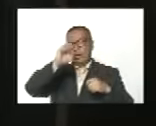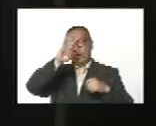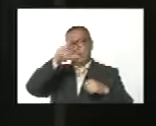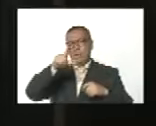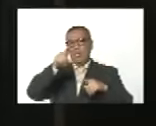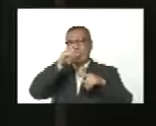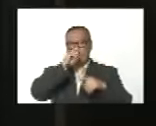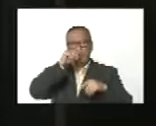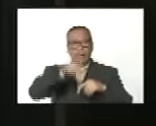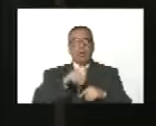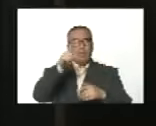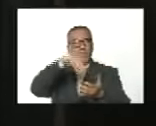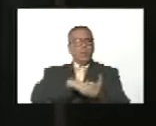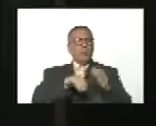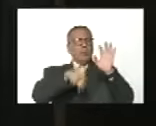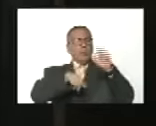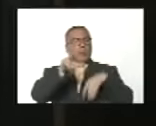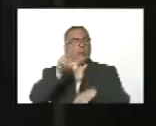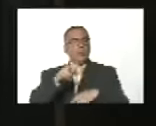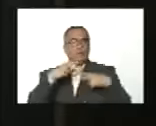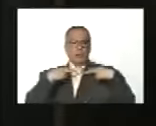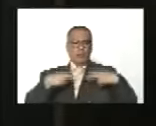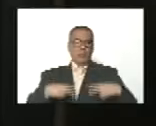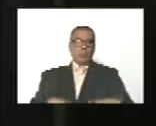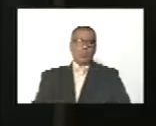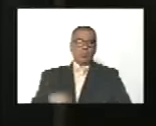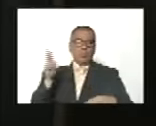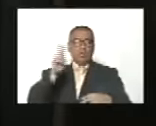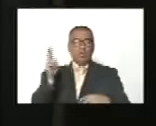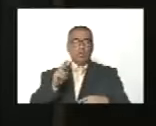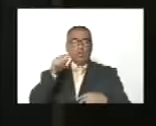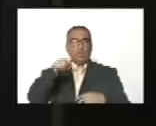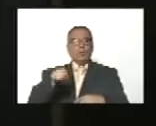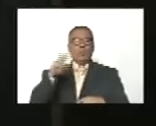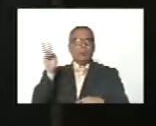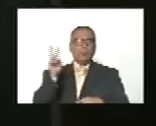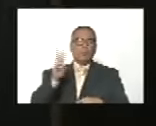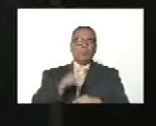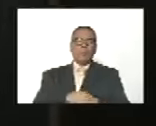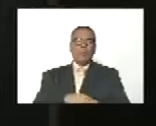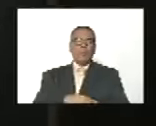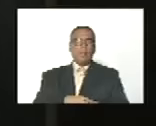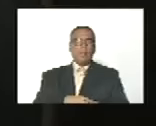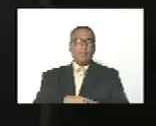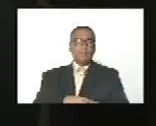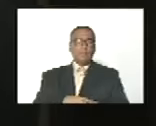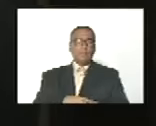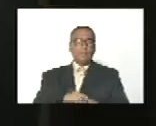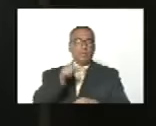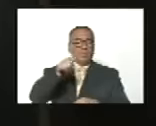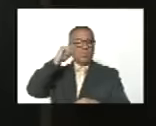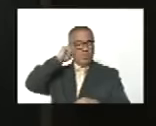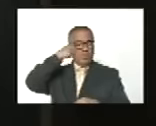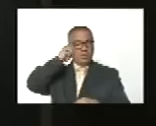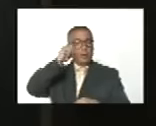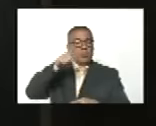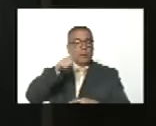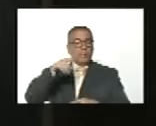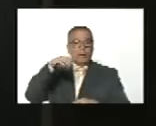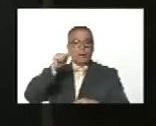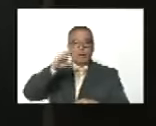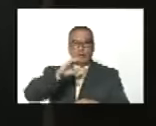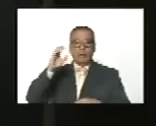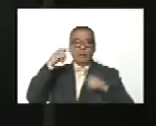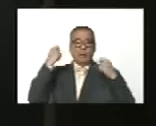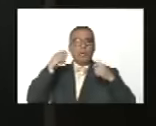en aquel año de 1813 la vida en República en Venezuela. Pero recordar a la campaña admirable